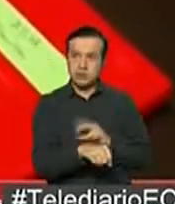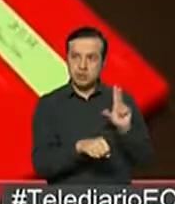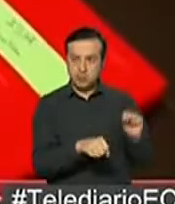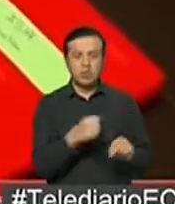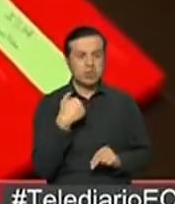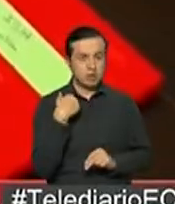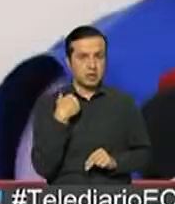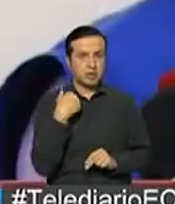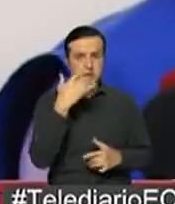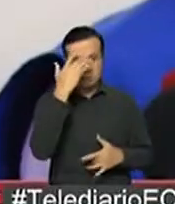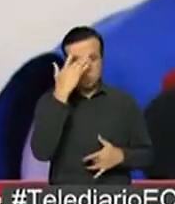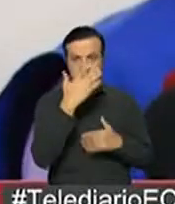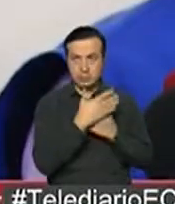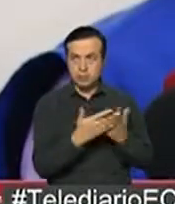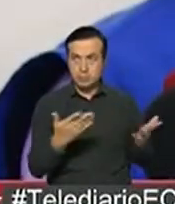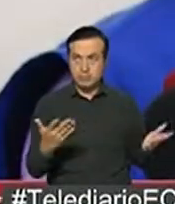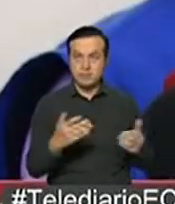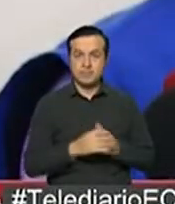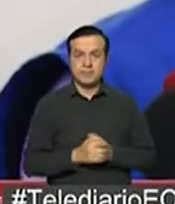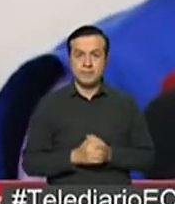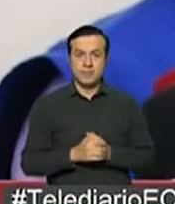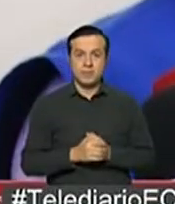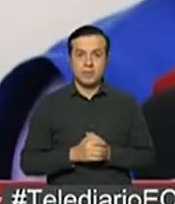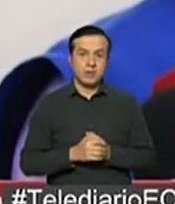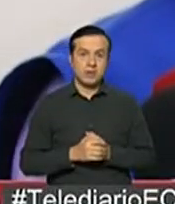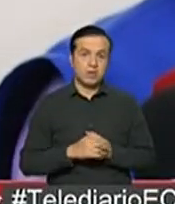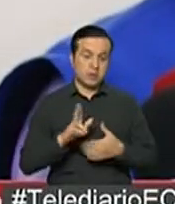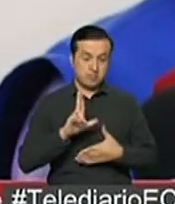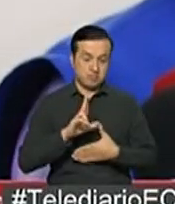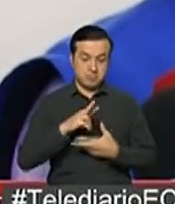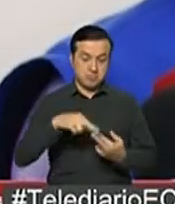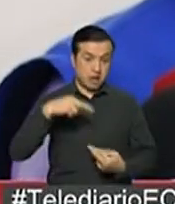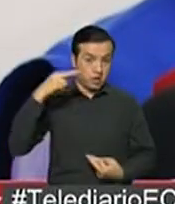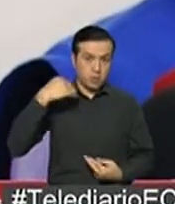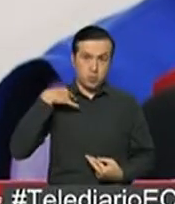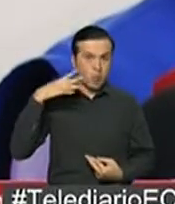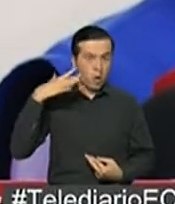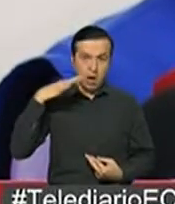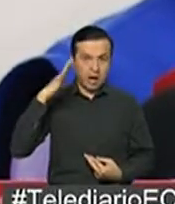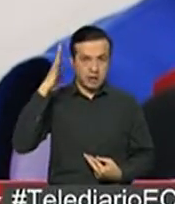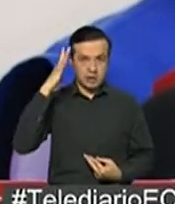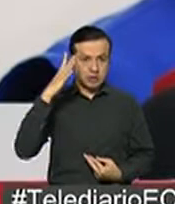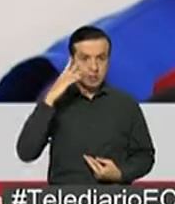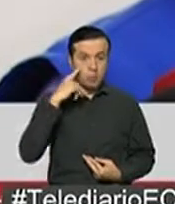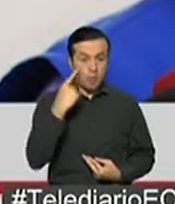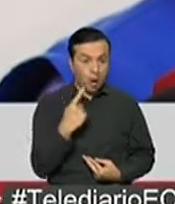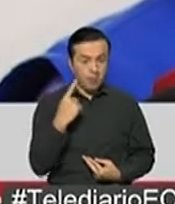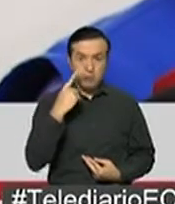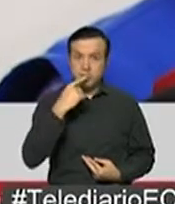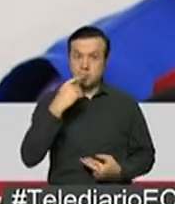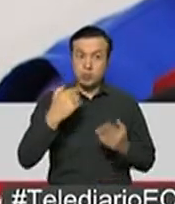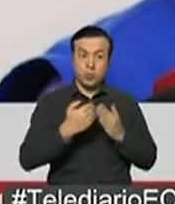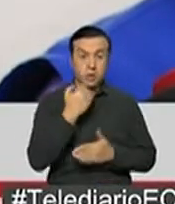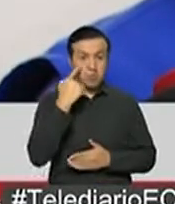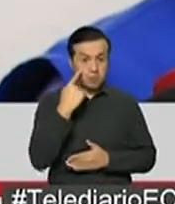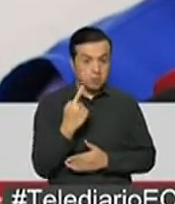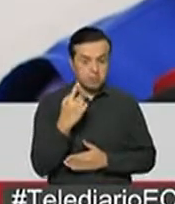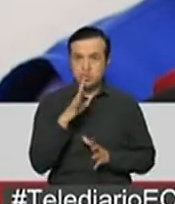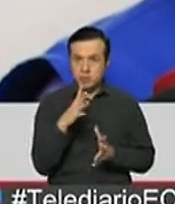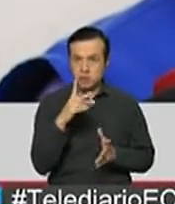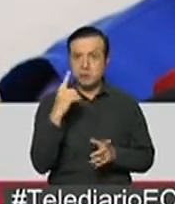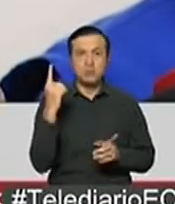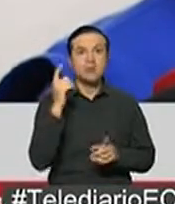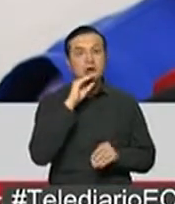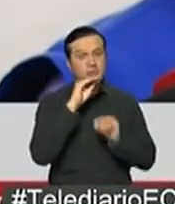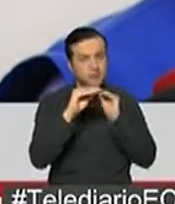del coronavirus la región no cuenta con reactivos para identificar estos virus nuevos si eso tiene que quedar